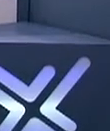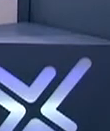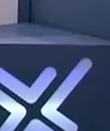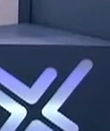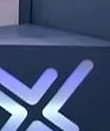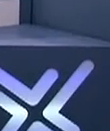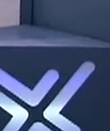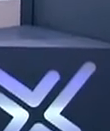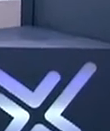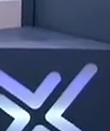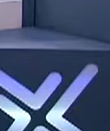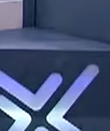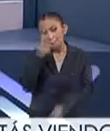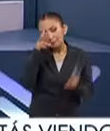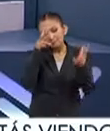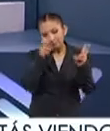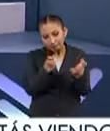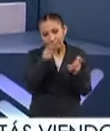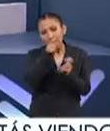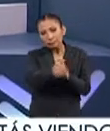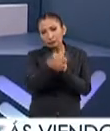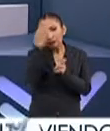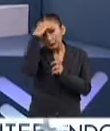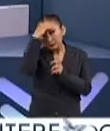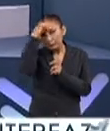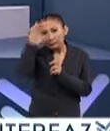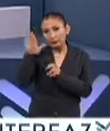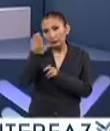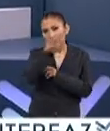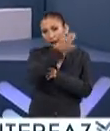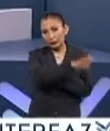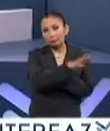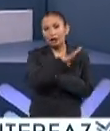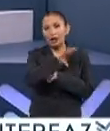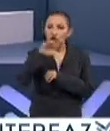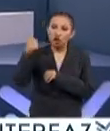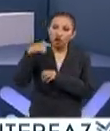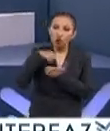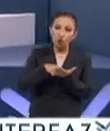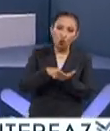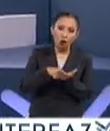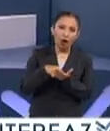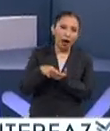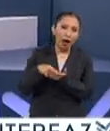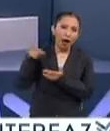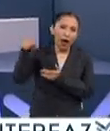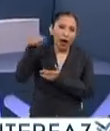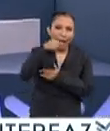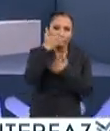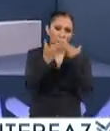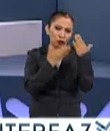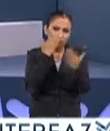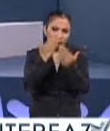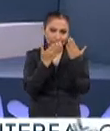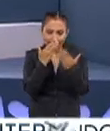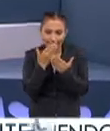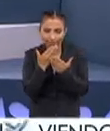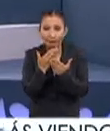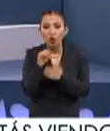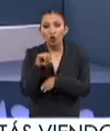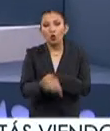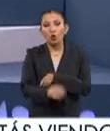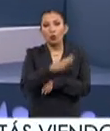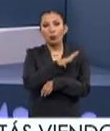Y precisamente seguiremos hablando de estas experiencias que se han vivido en otras partes, académicamente hablando.